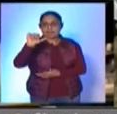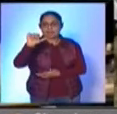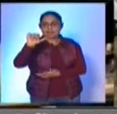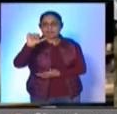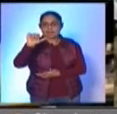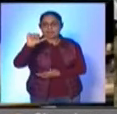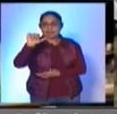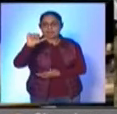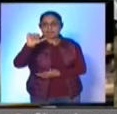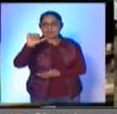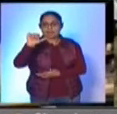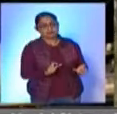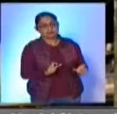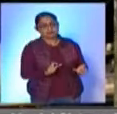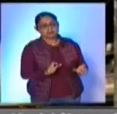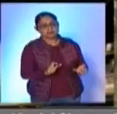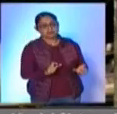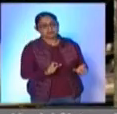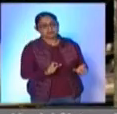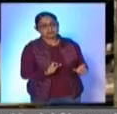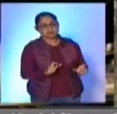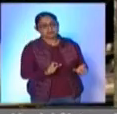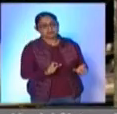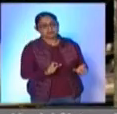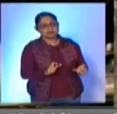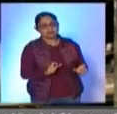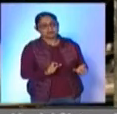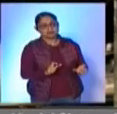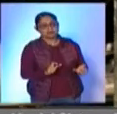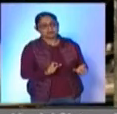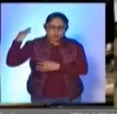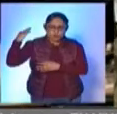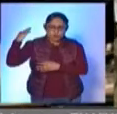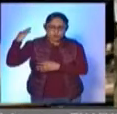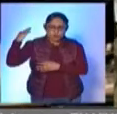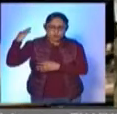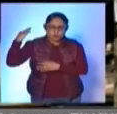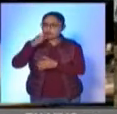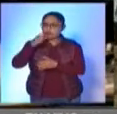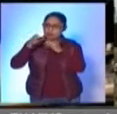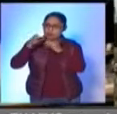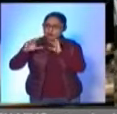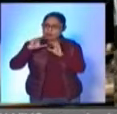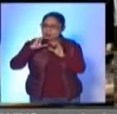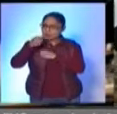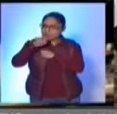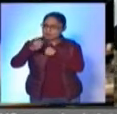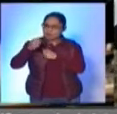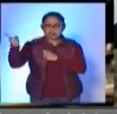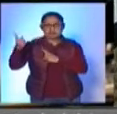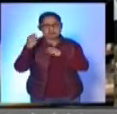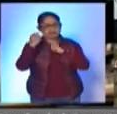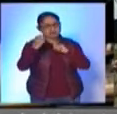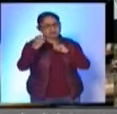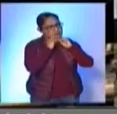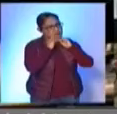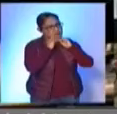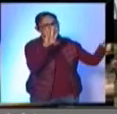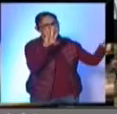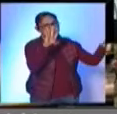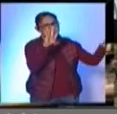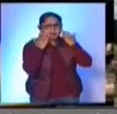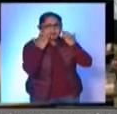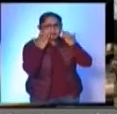de comunicación, Morelia, exijamos mediante el Facebook, mediante las